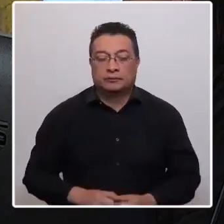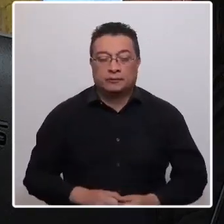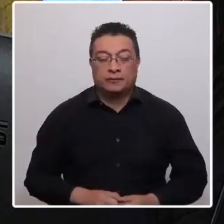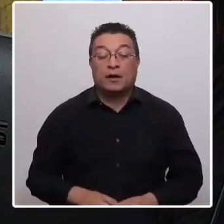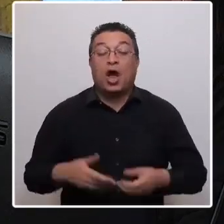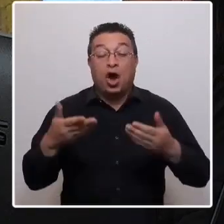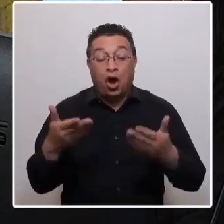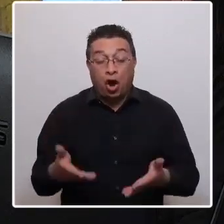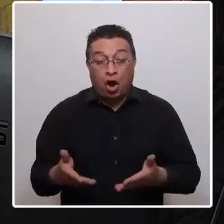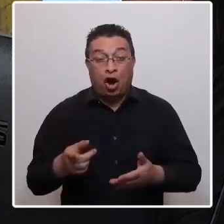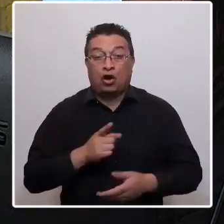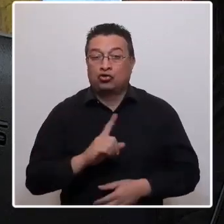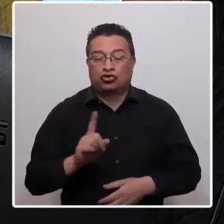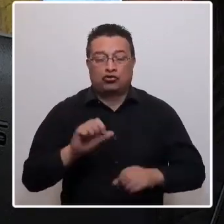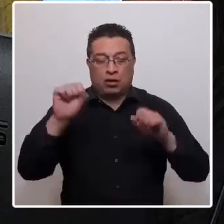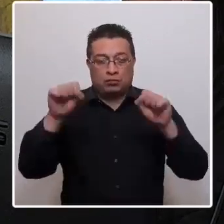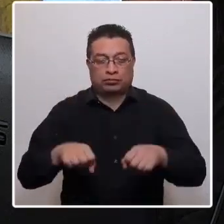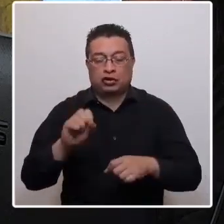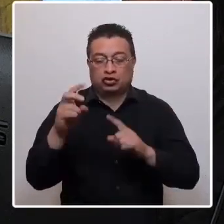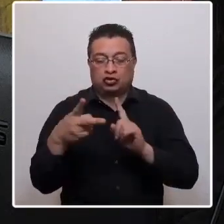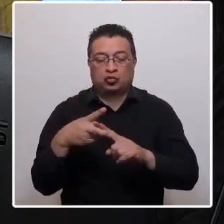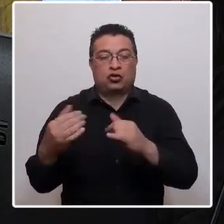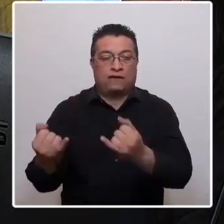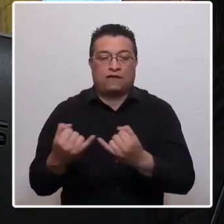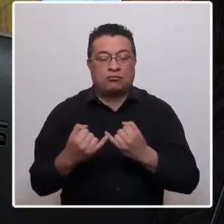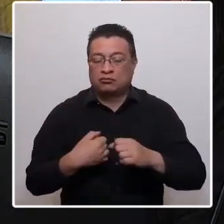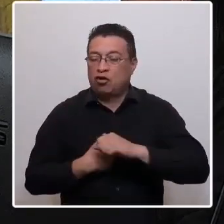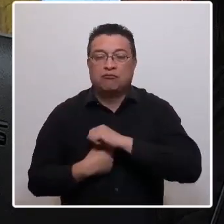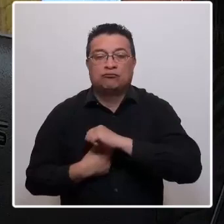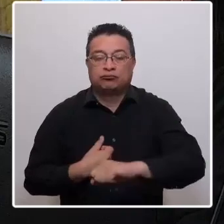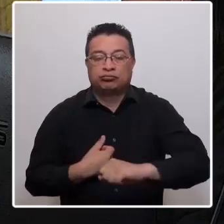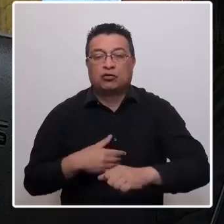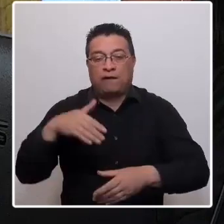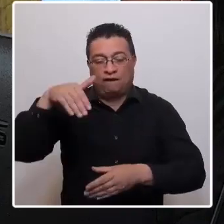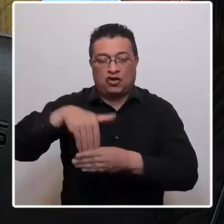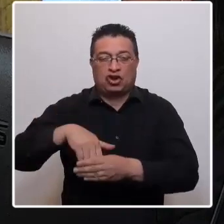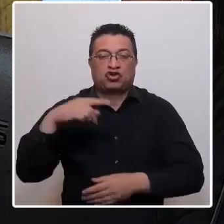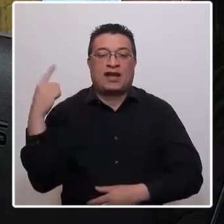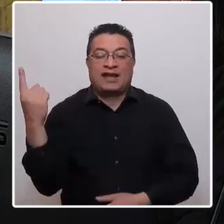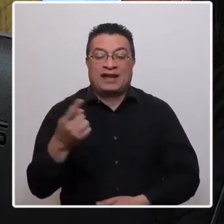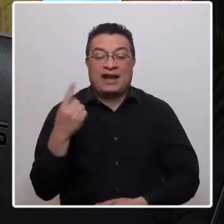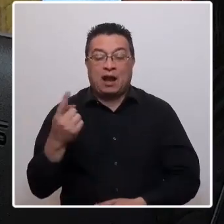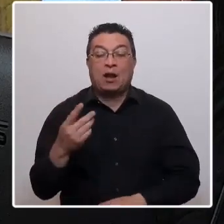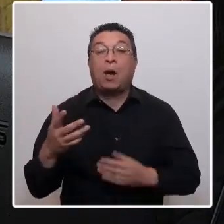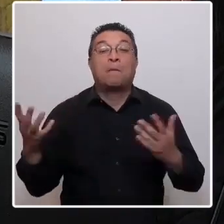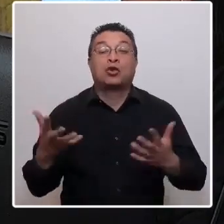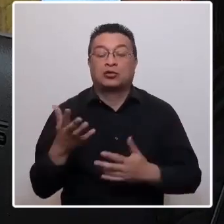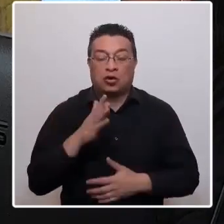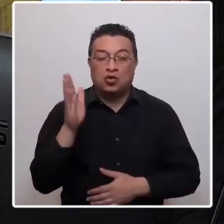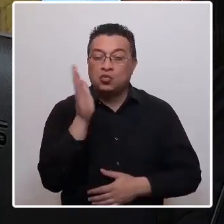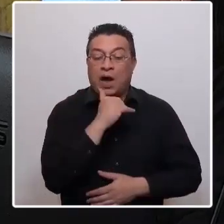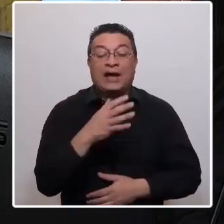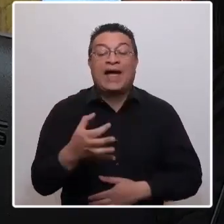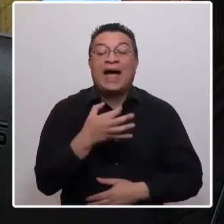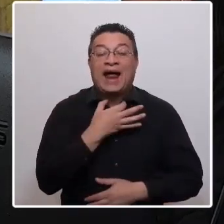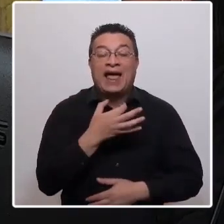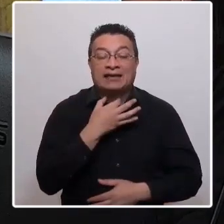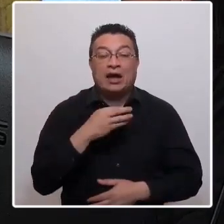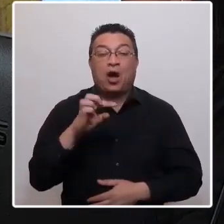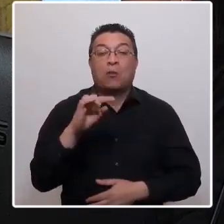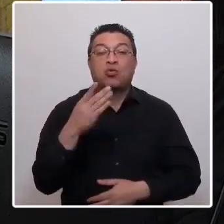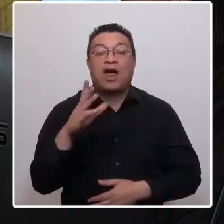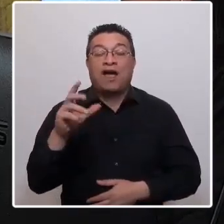Hoy no voy a aprobar este segundo informe de la Comisión de Medio Ambiente en la votación en general, ya que no existen garantías para el pueblo